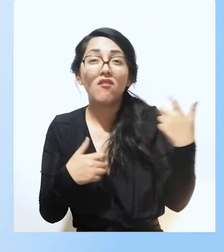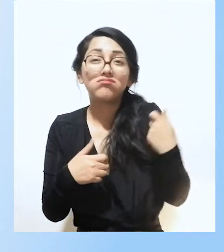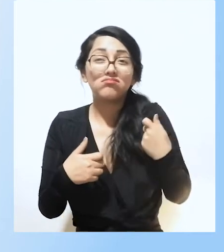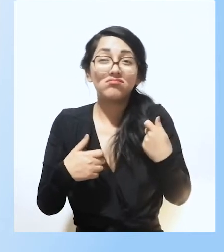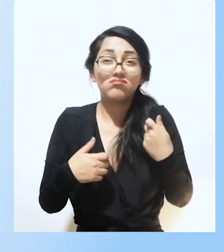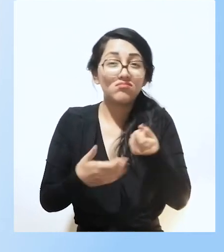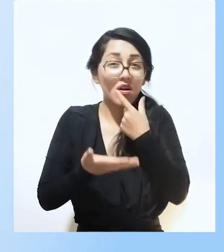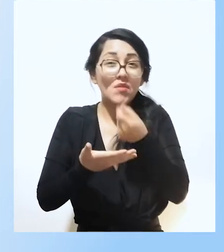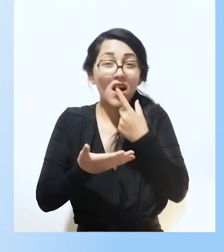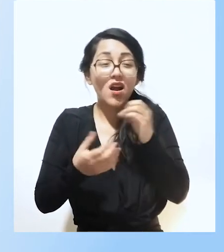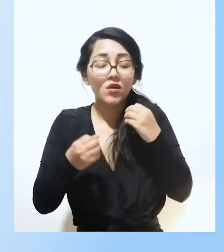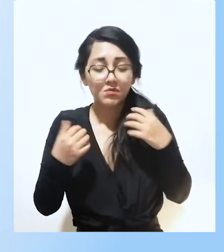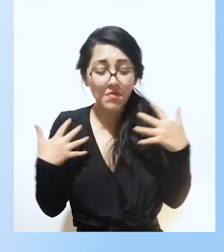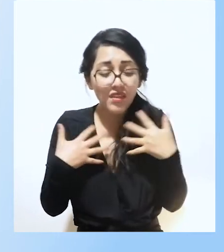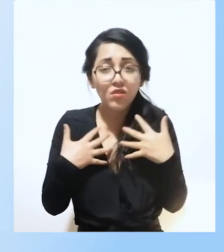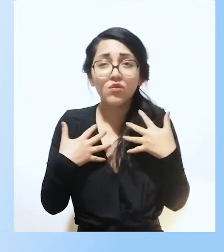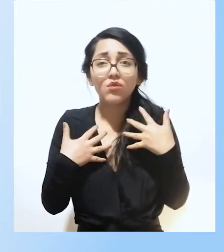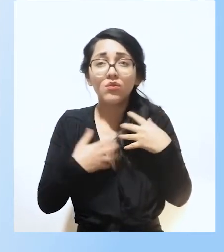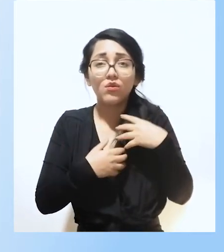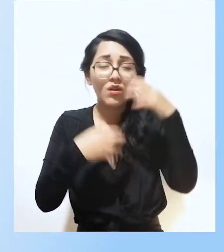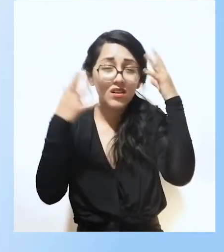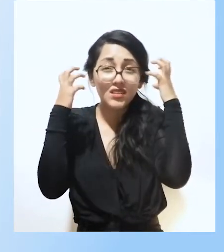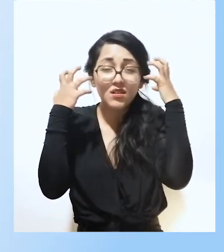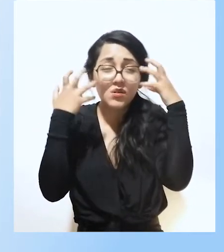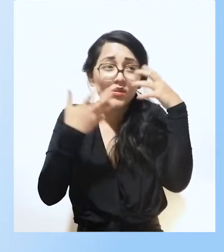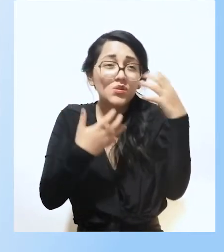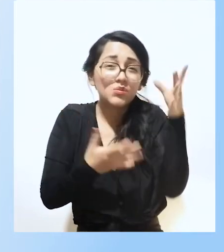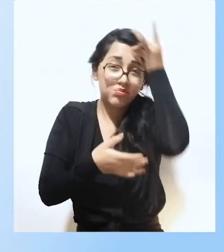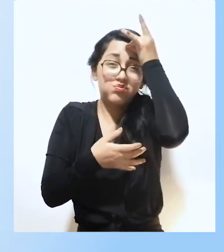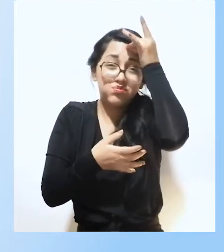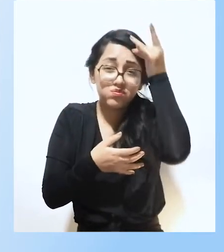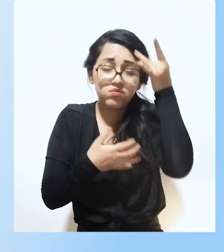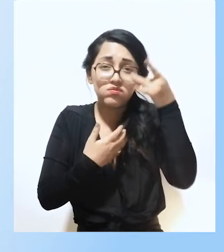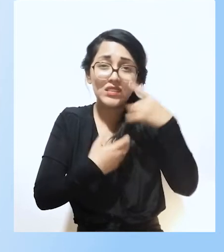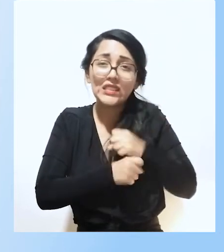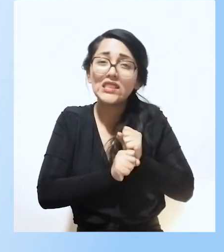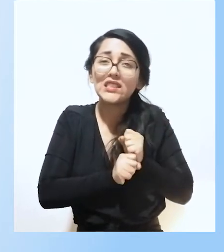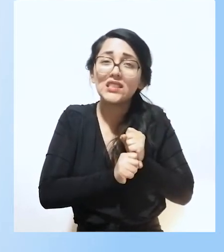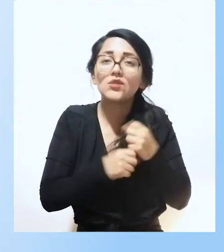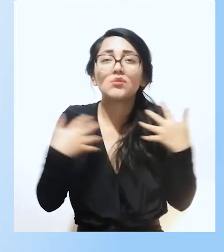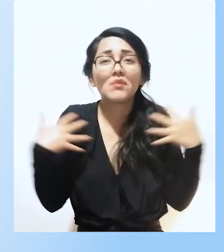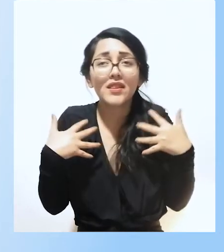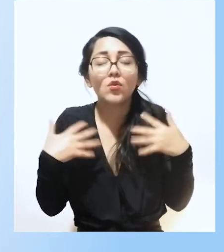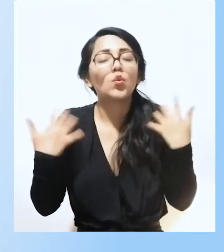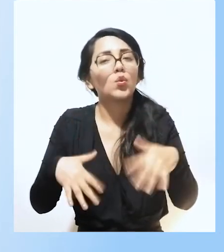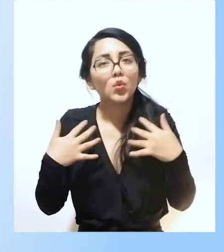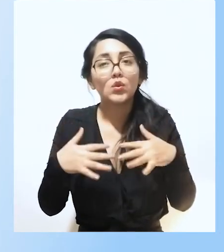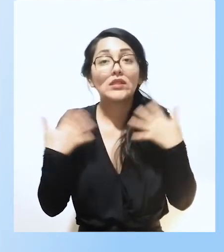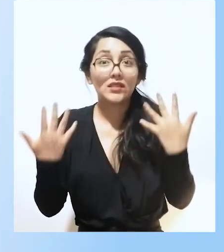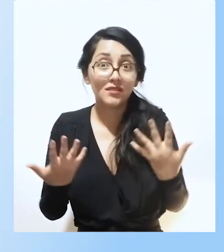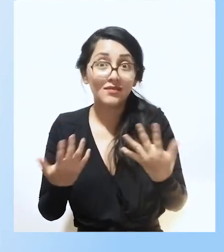impacto físico, el miedo, los impactos psicológicos de todo tipo. Por ello estamos enmarcados